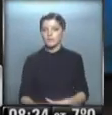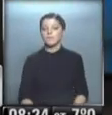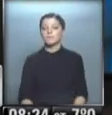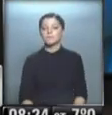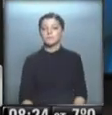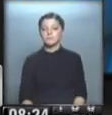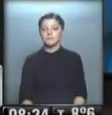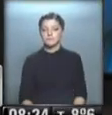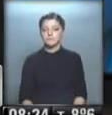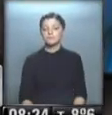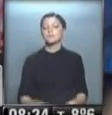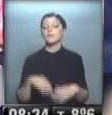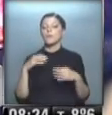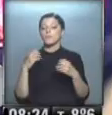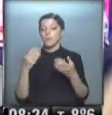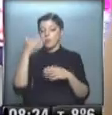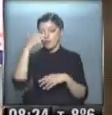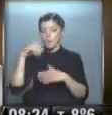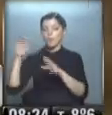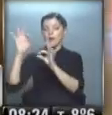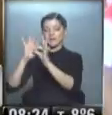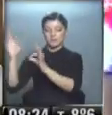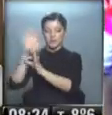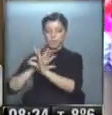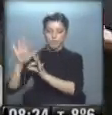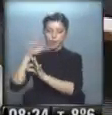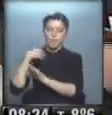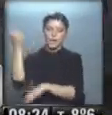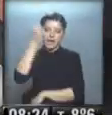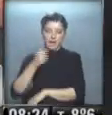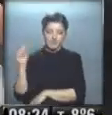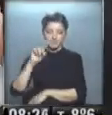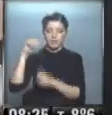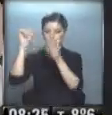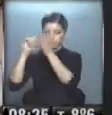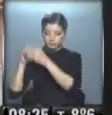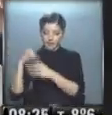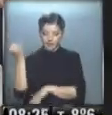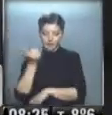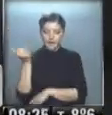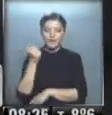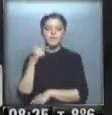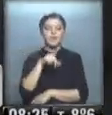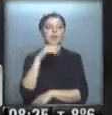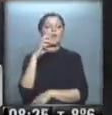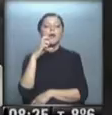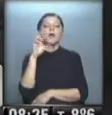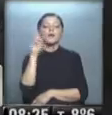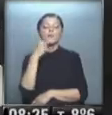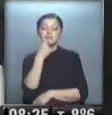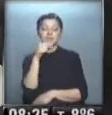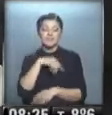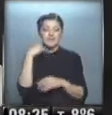Y bueno, después están en Europa, Asia, en otros países. Y que ocupa toda la cadena de desarrollo, ¿no?